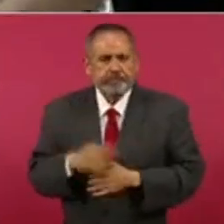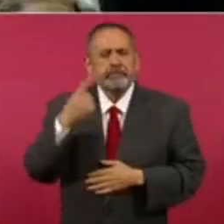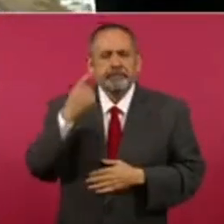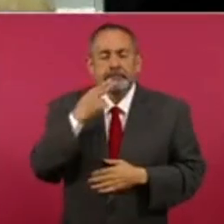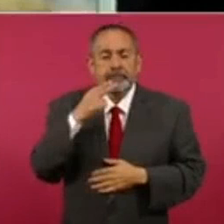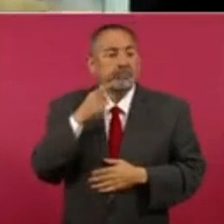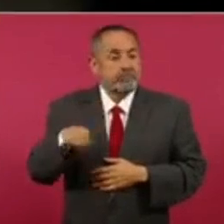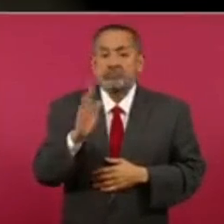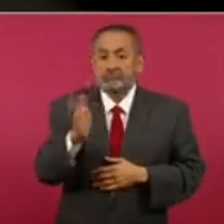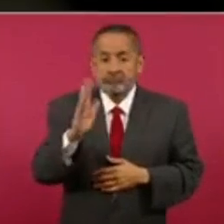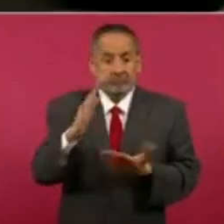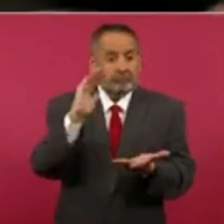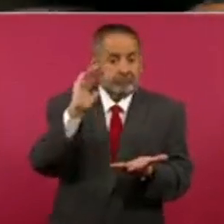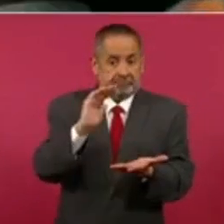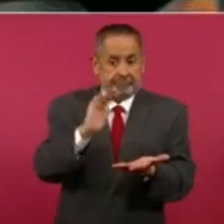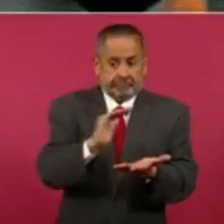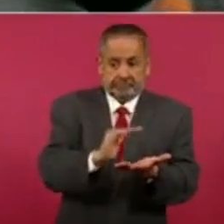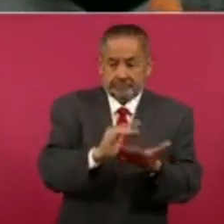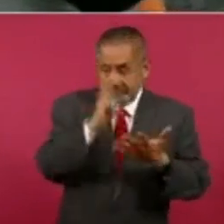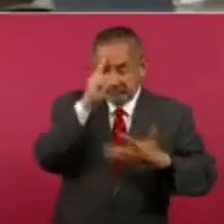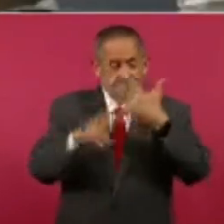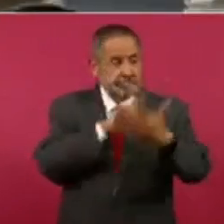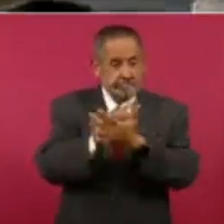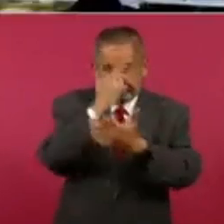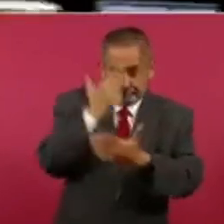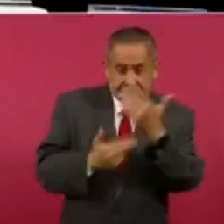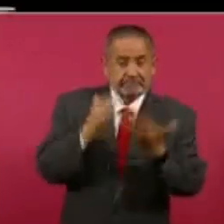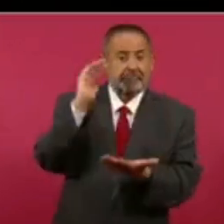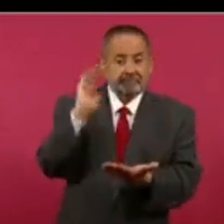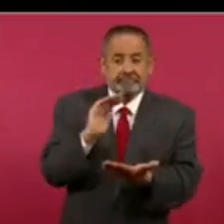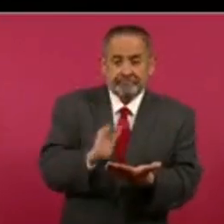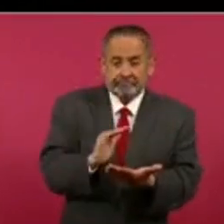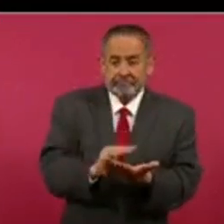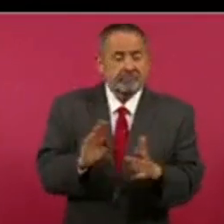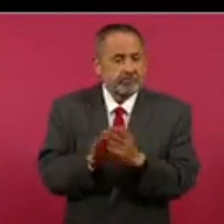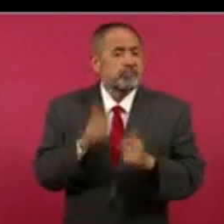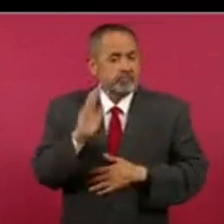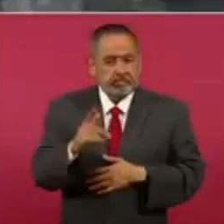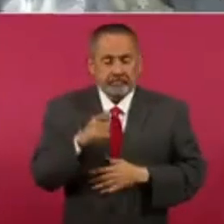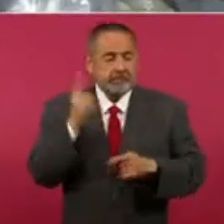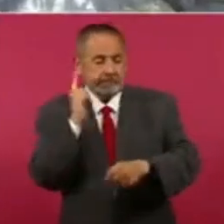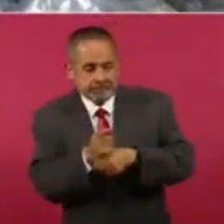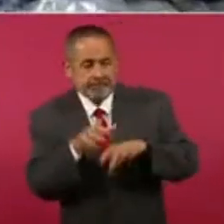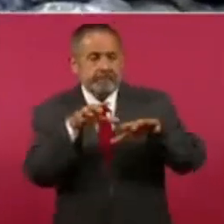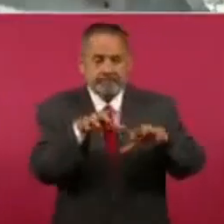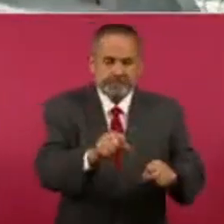una disminución generalizada de los índices delictivos en el país y el incremento en aseguramientos, decomisos y